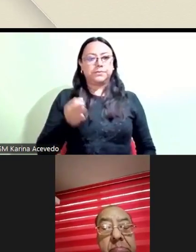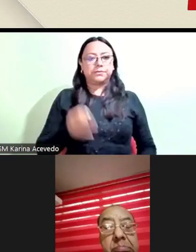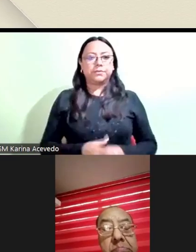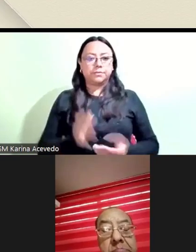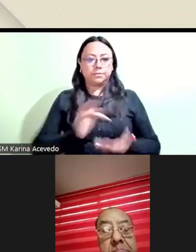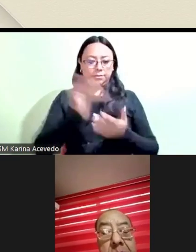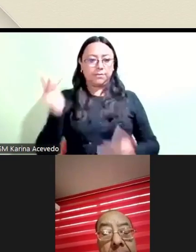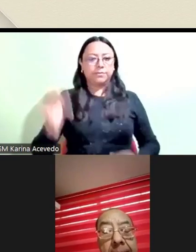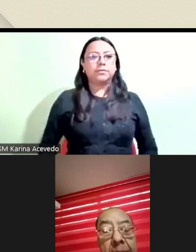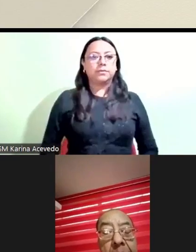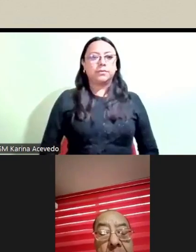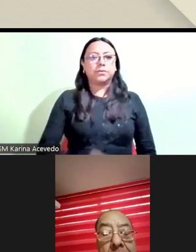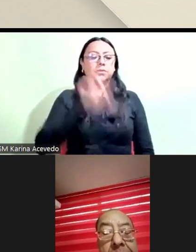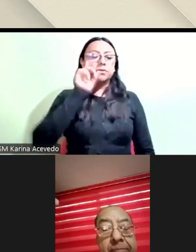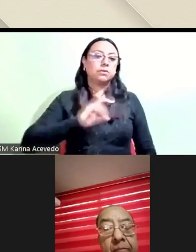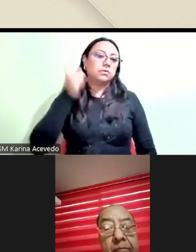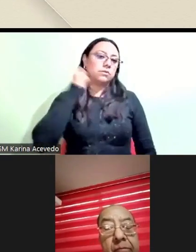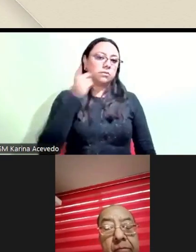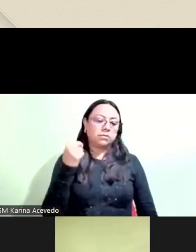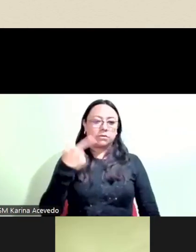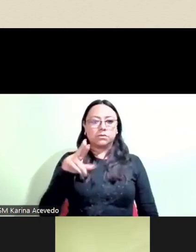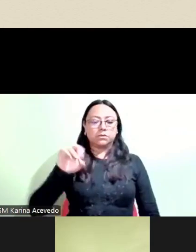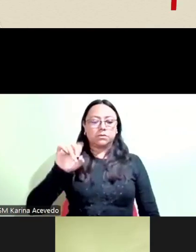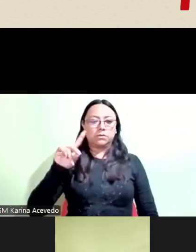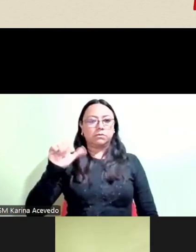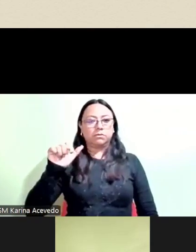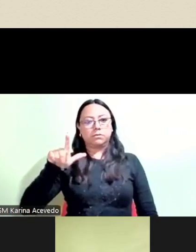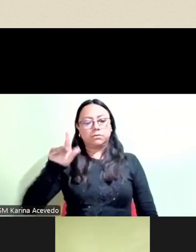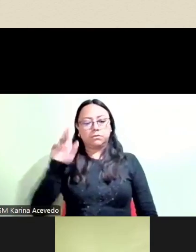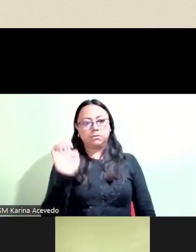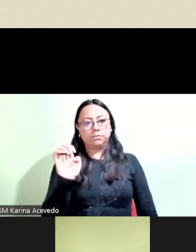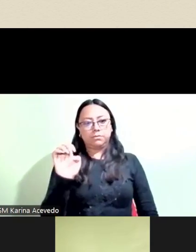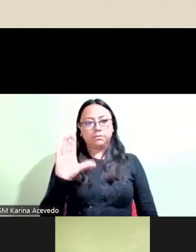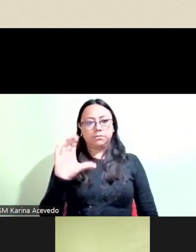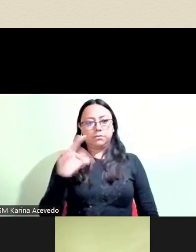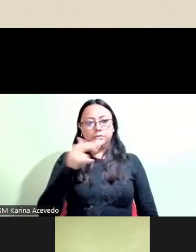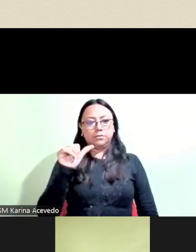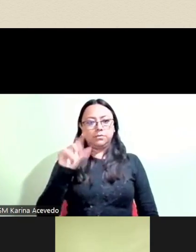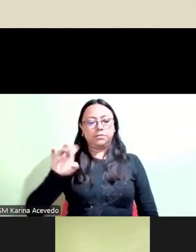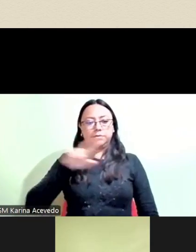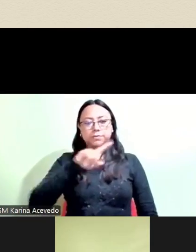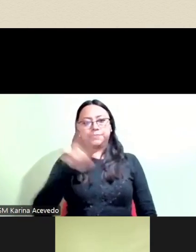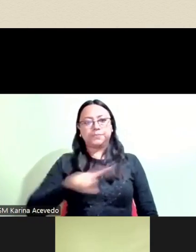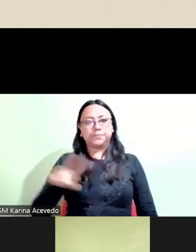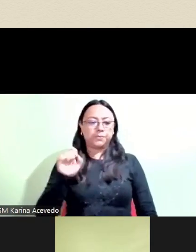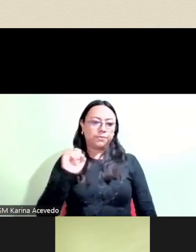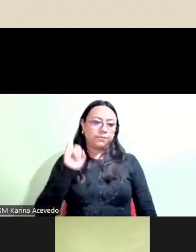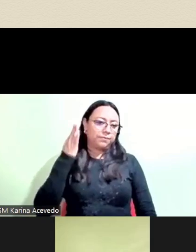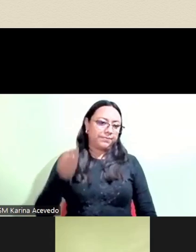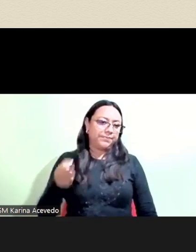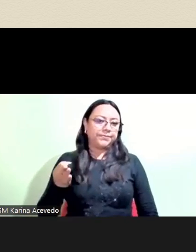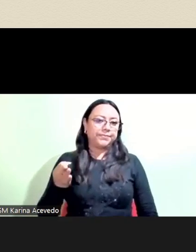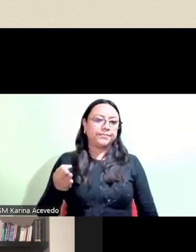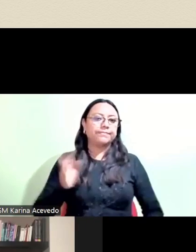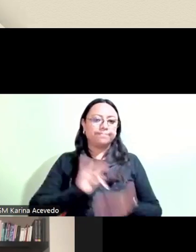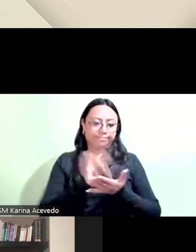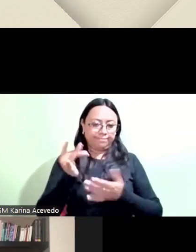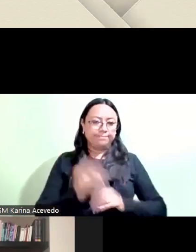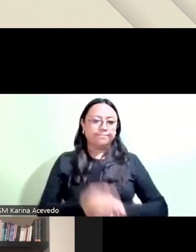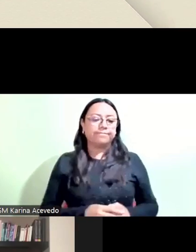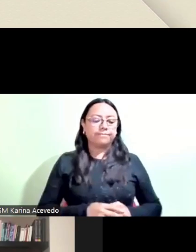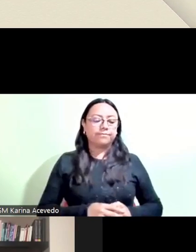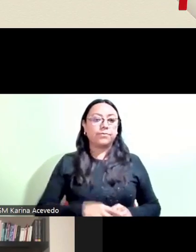Gracias, diputado. Diputada María Guadalupe Chávez Contreras. Guadalupe Chávez, a favor. Gracias,